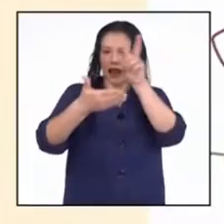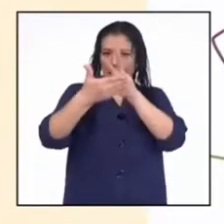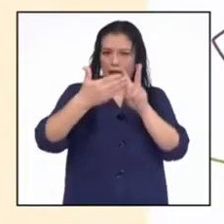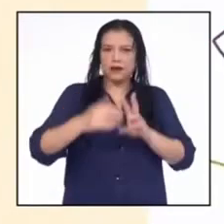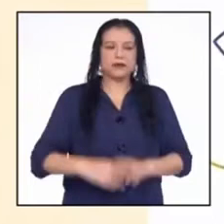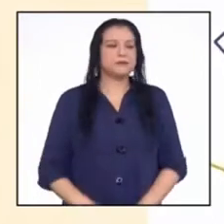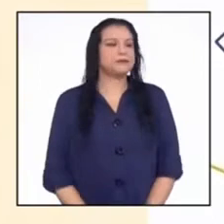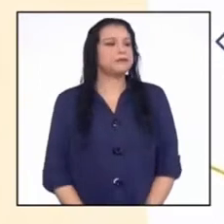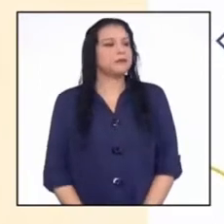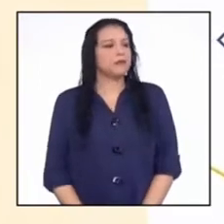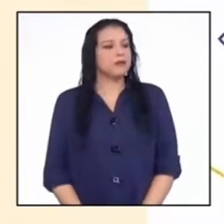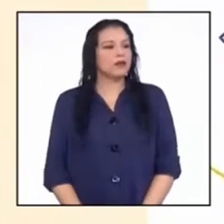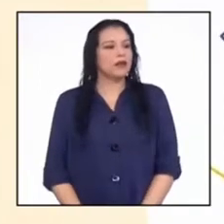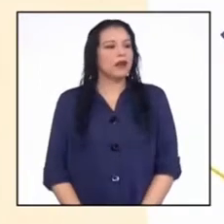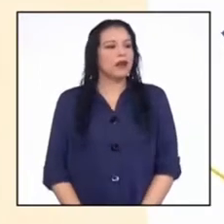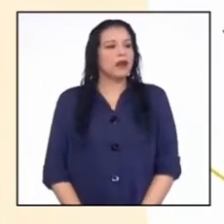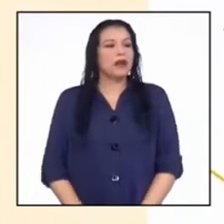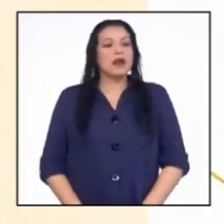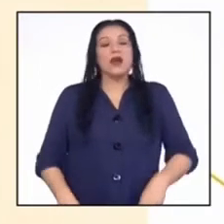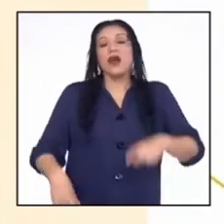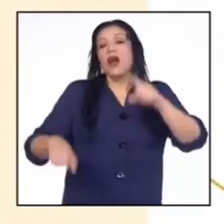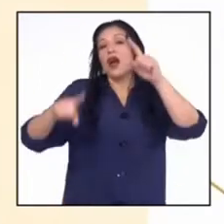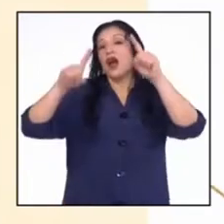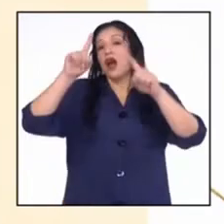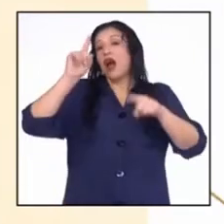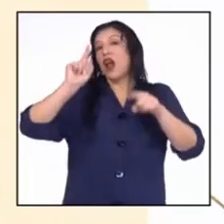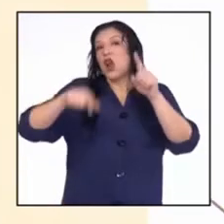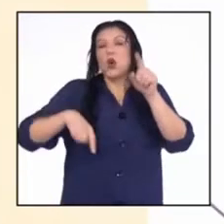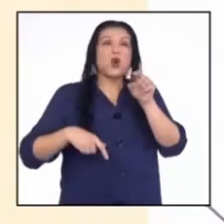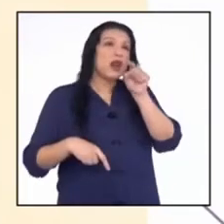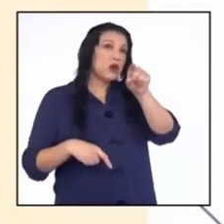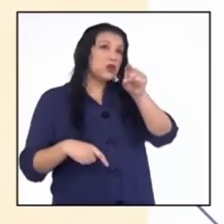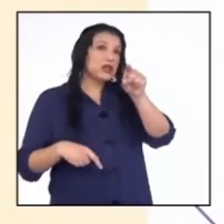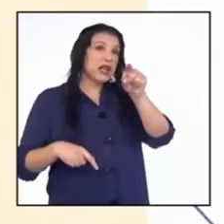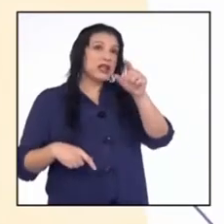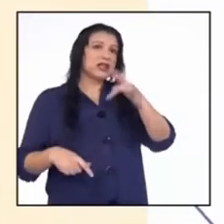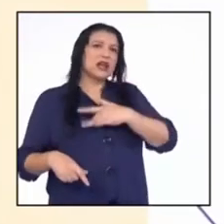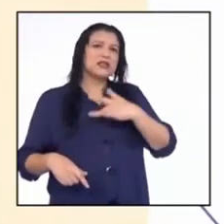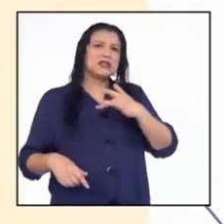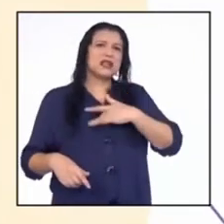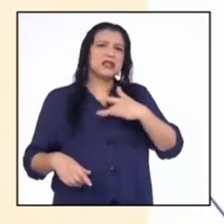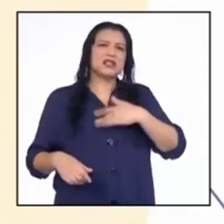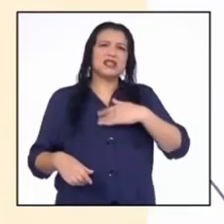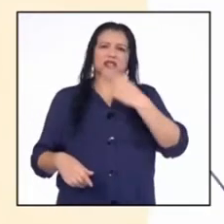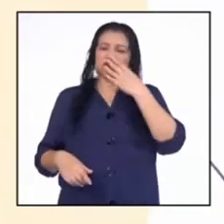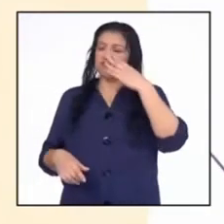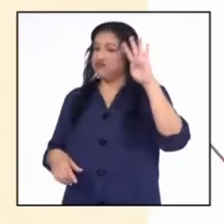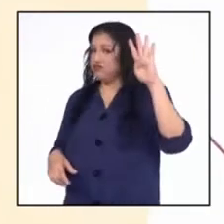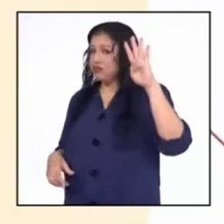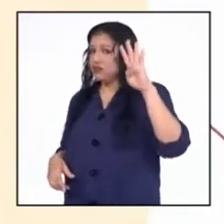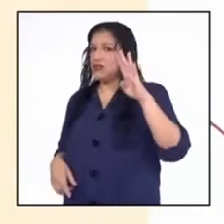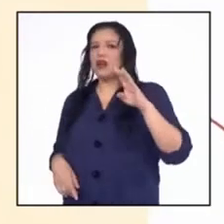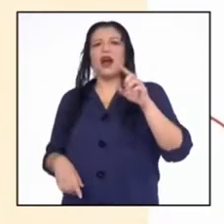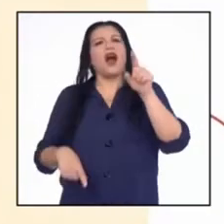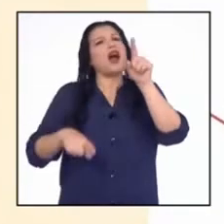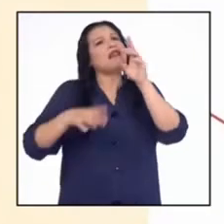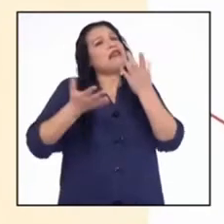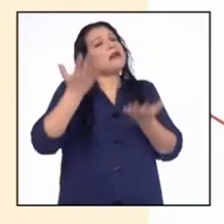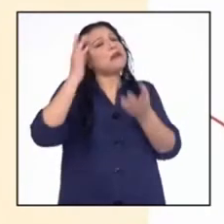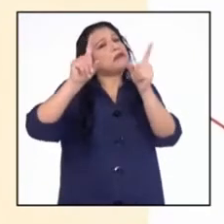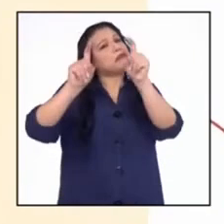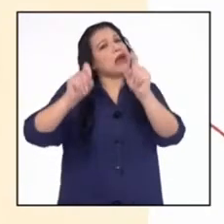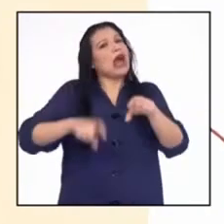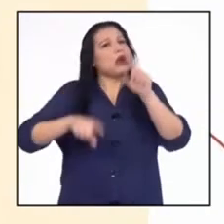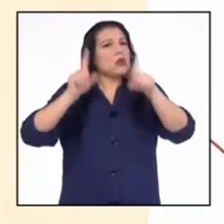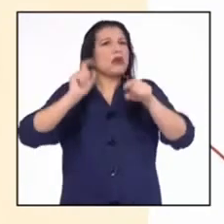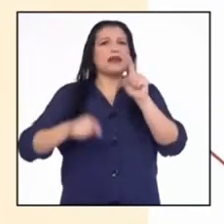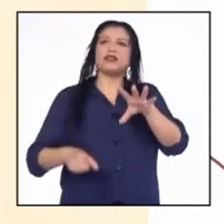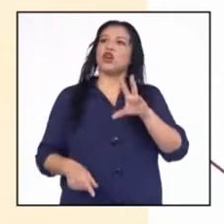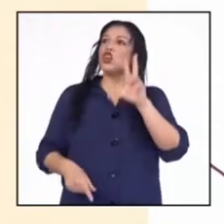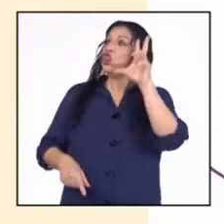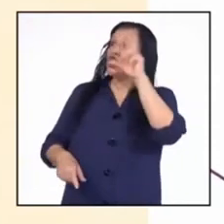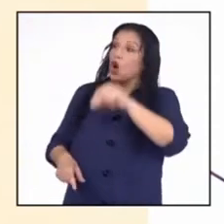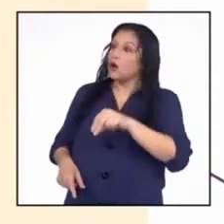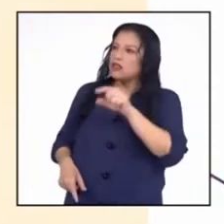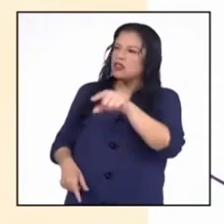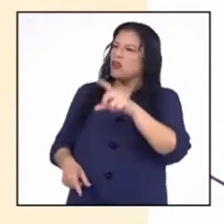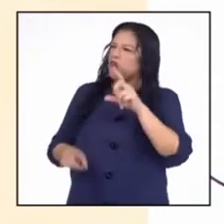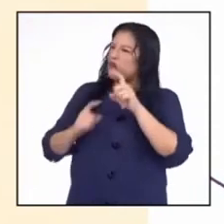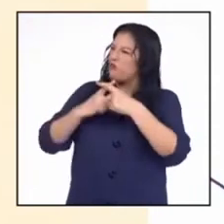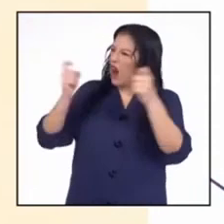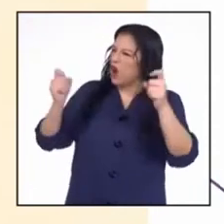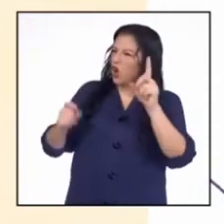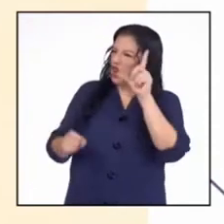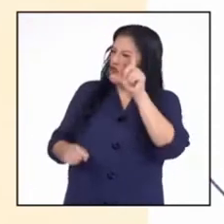Sí. ¿Alguna vez se han sentido ignorados? ¿Alguna vez les han dicho, no hagas eso, oye, está